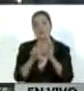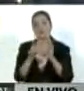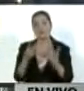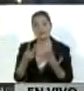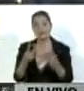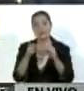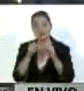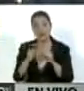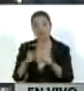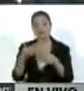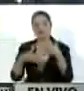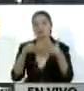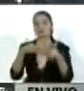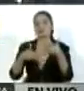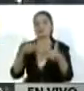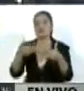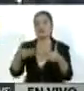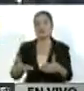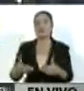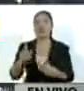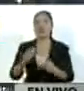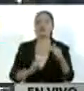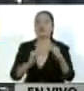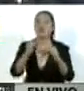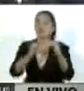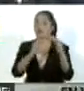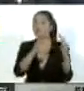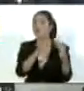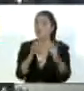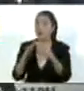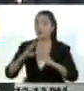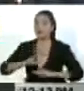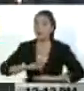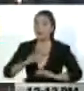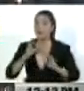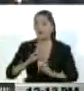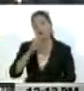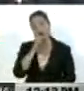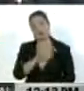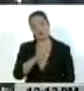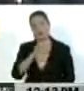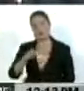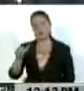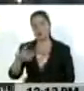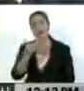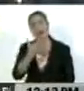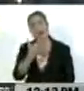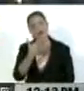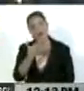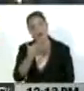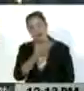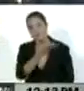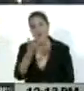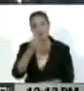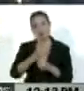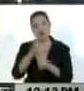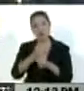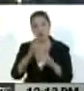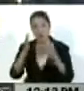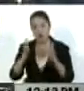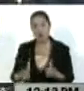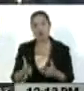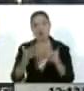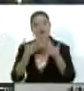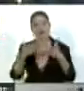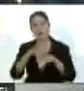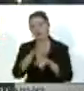para seguir avanzando y construyendo viviendas dignas para nuestro pueblo. Agradecemos a todas las trabajadoras, trabajadores, todo